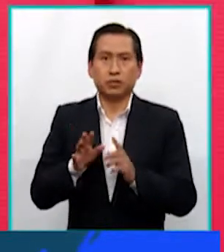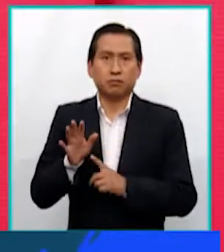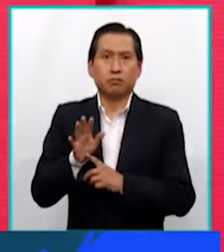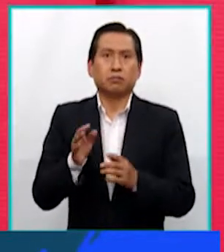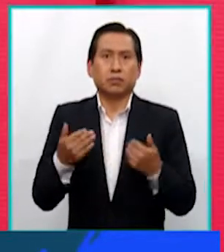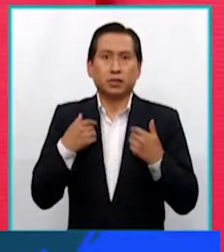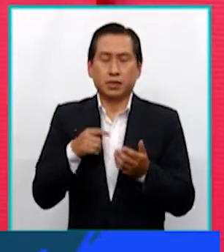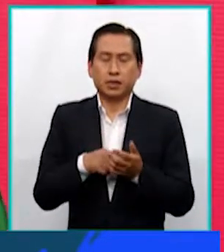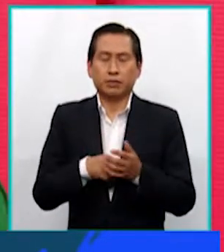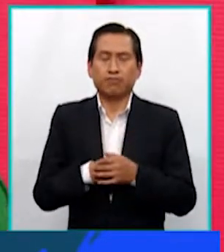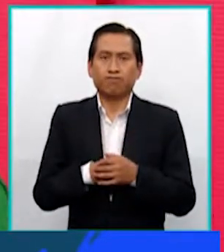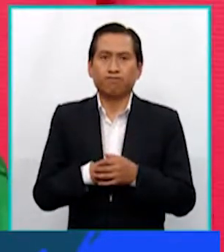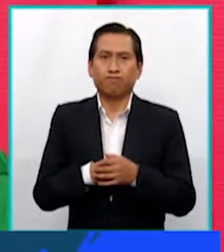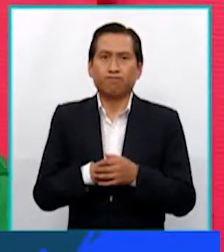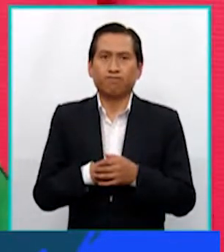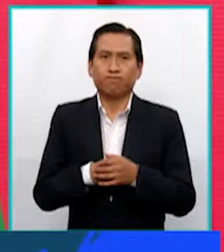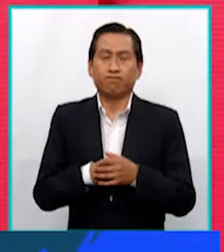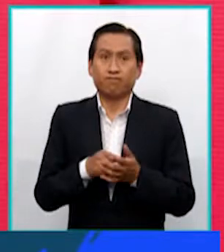está...